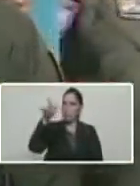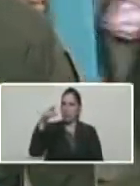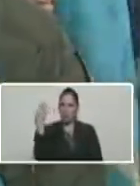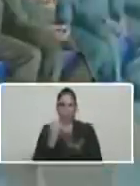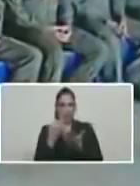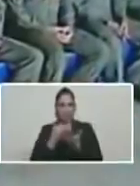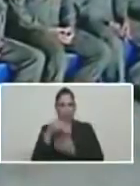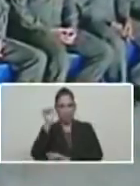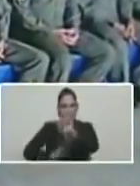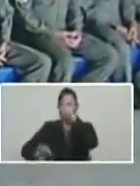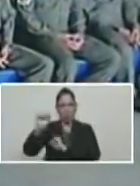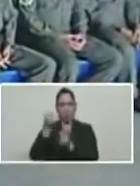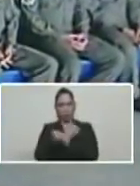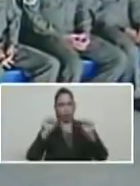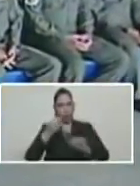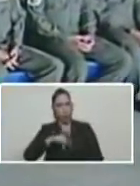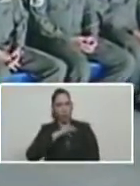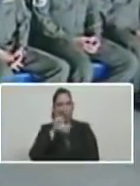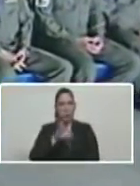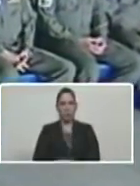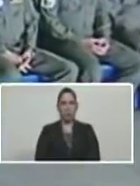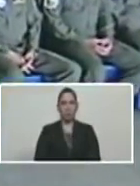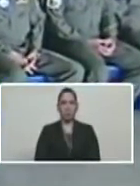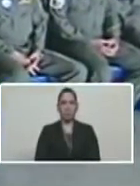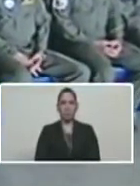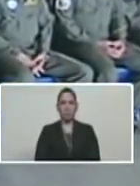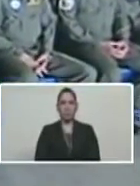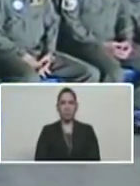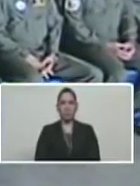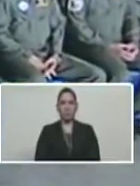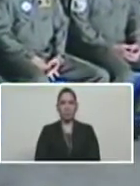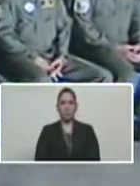dispuestos a defender la soberanía de nuestra patria.